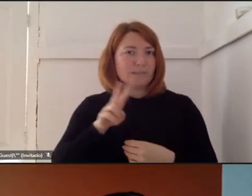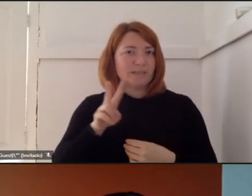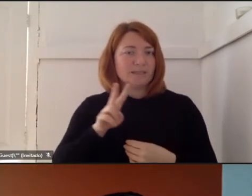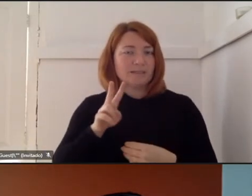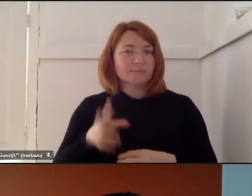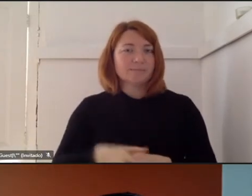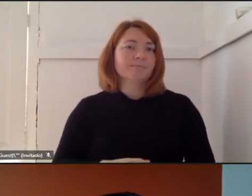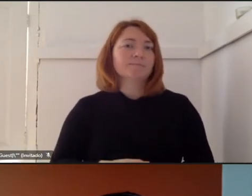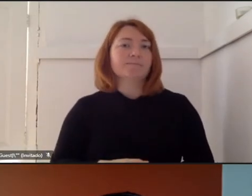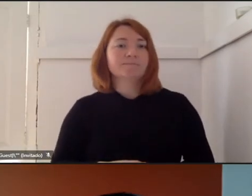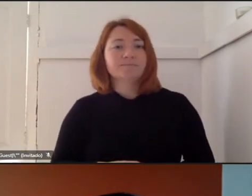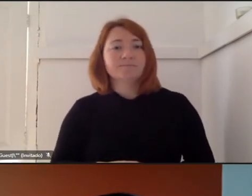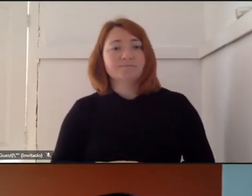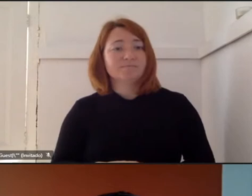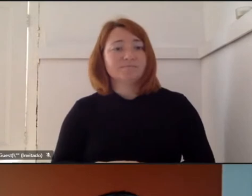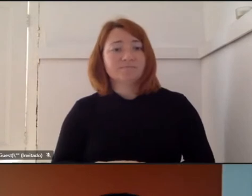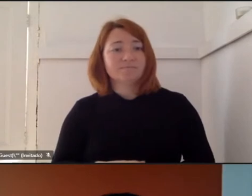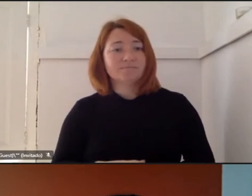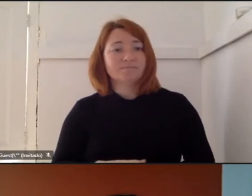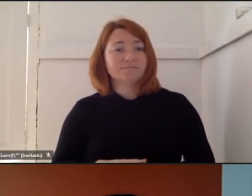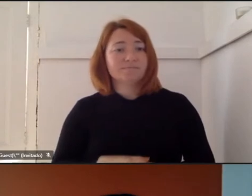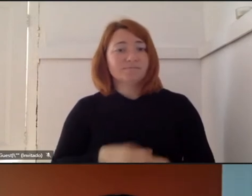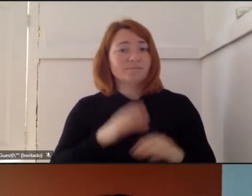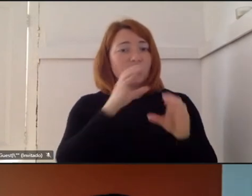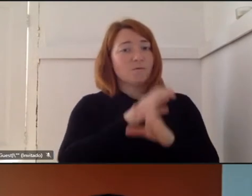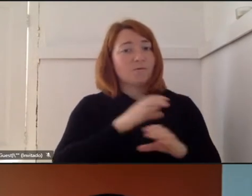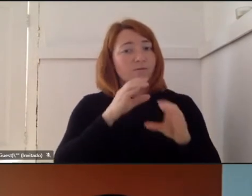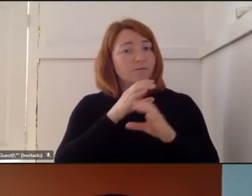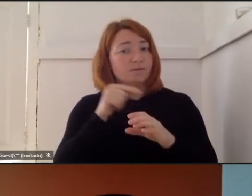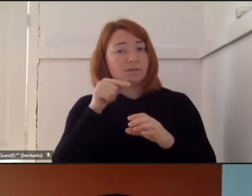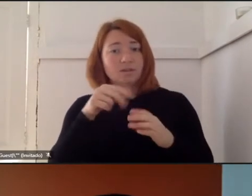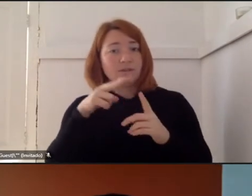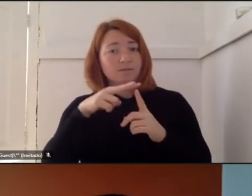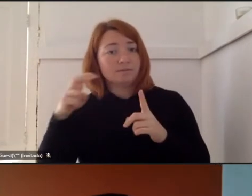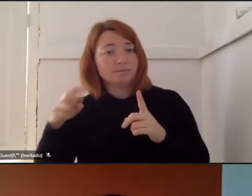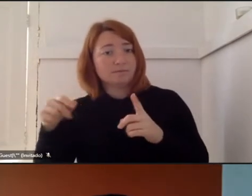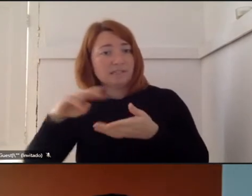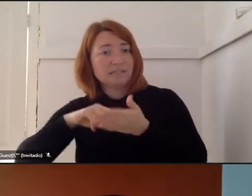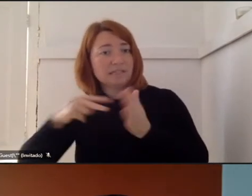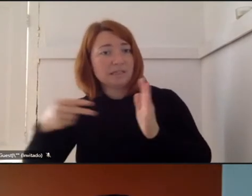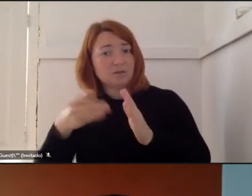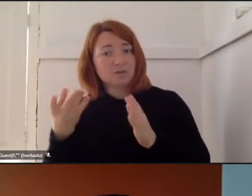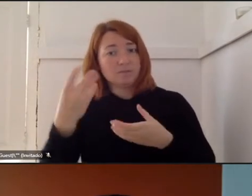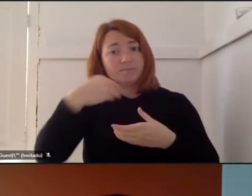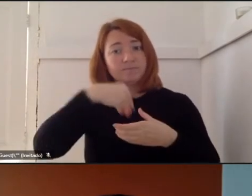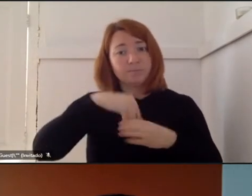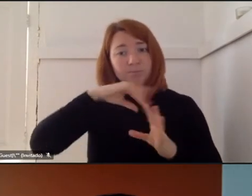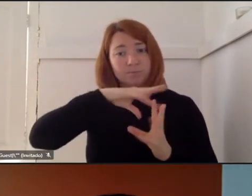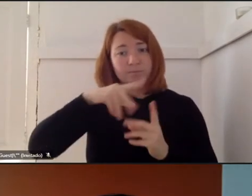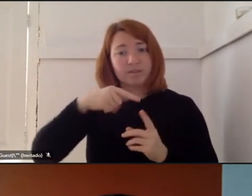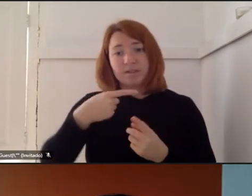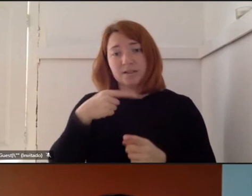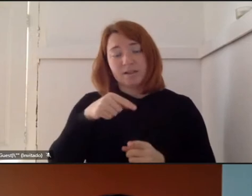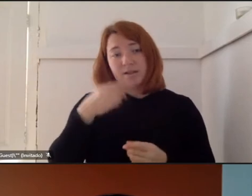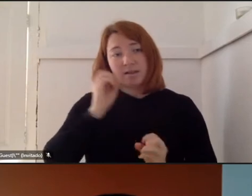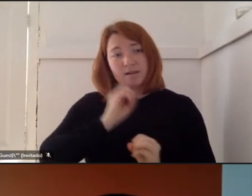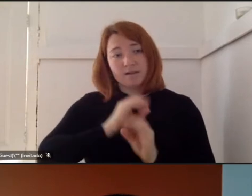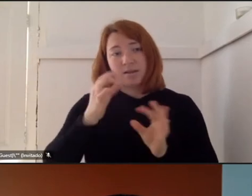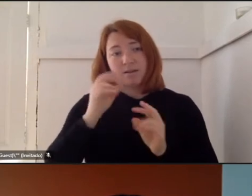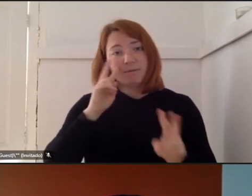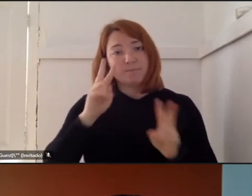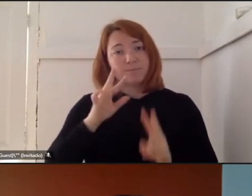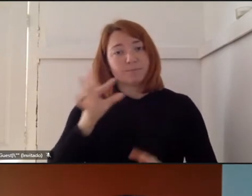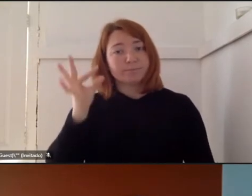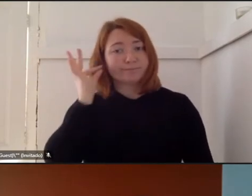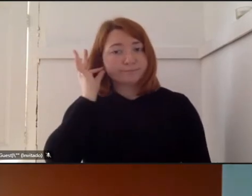y la ciencia está en las noticias. Está claro. Y ahí está claro que necesitamos una perspectiva. También. Está claro.